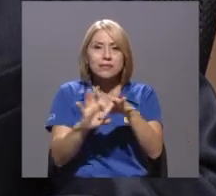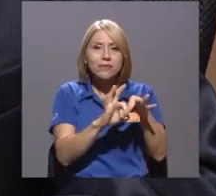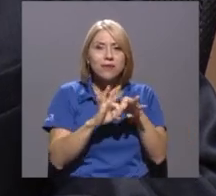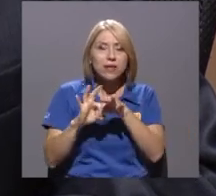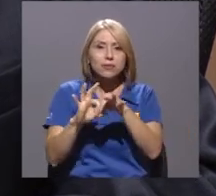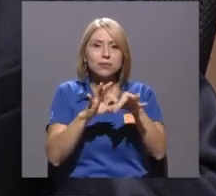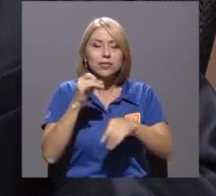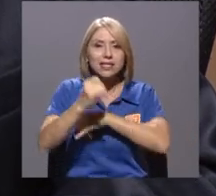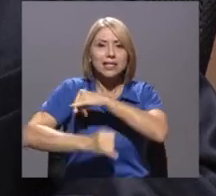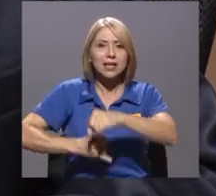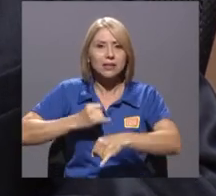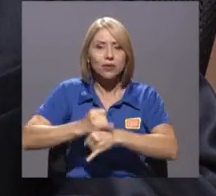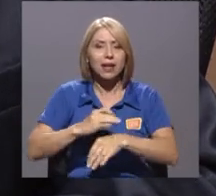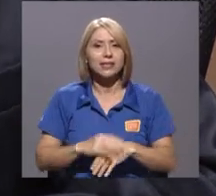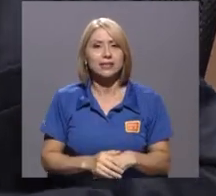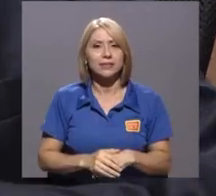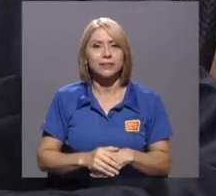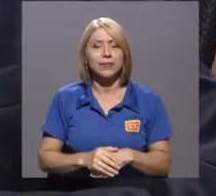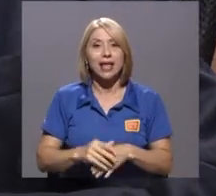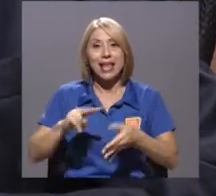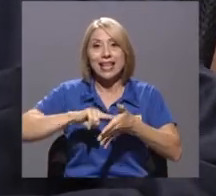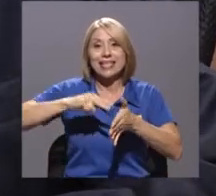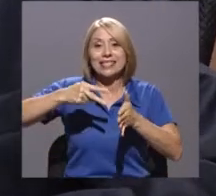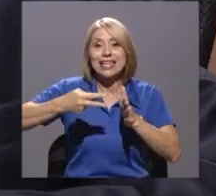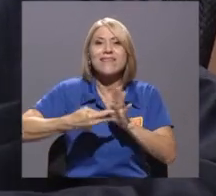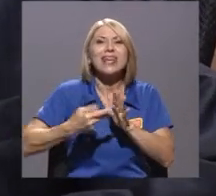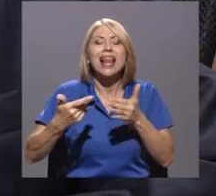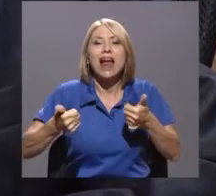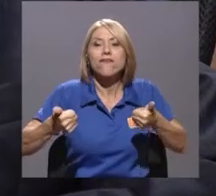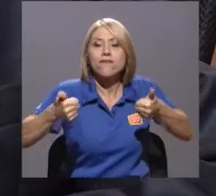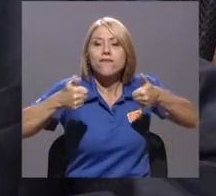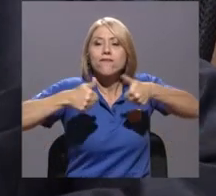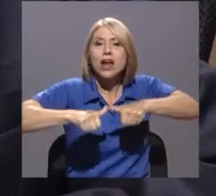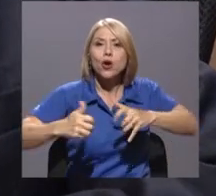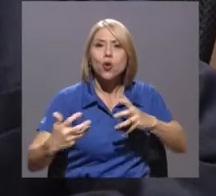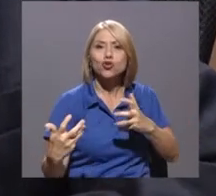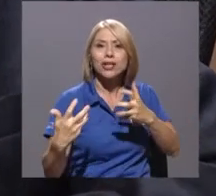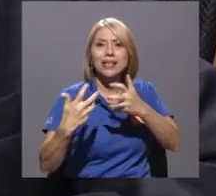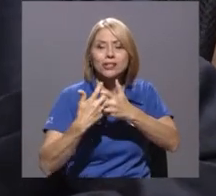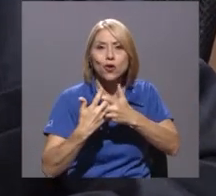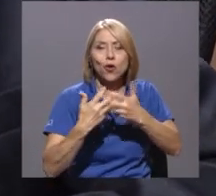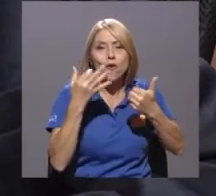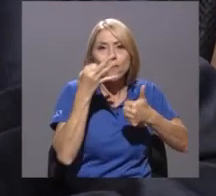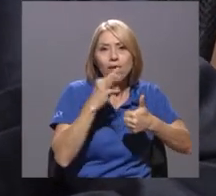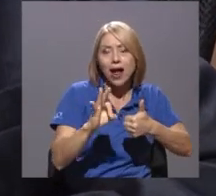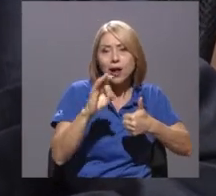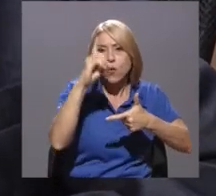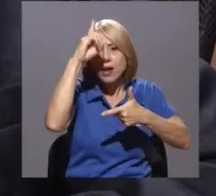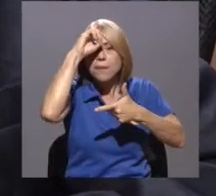la invitación de la reconciliación la cooperación franco alemana